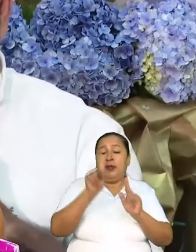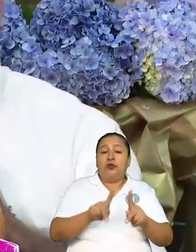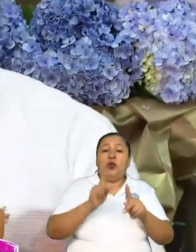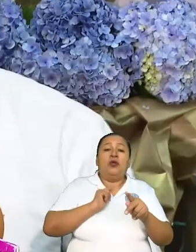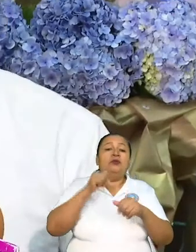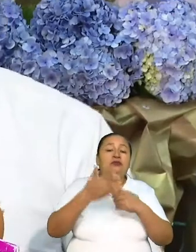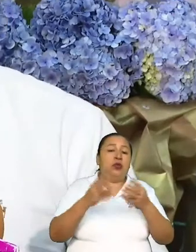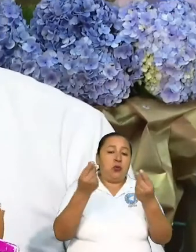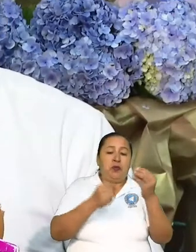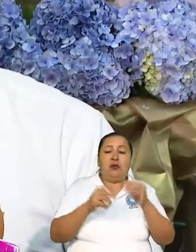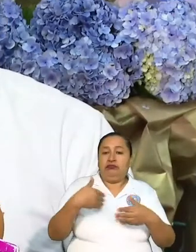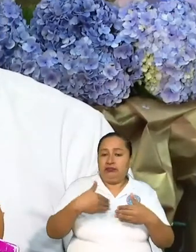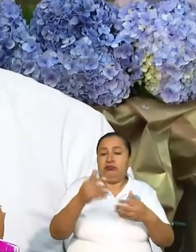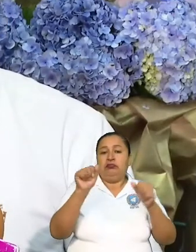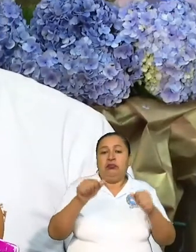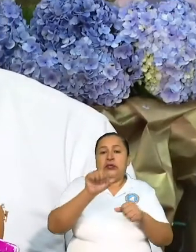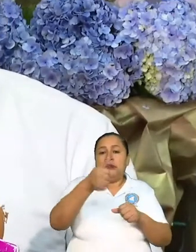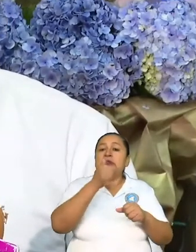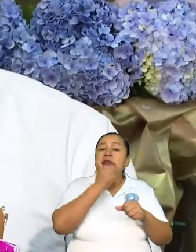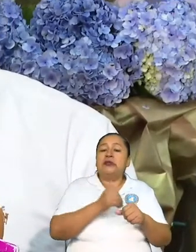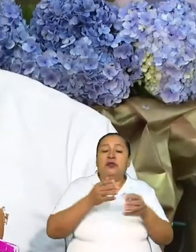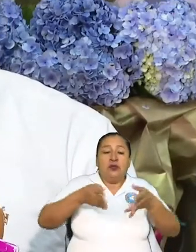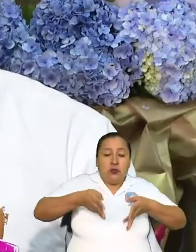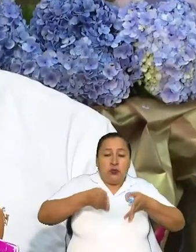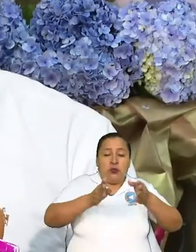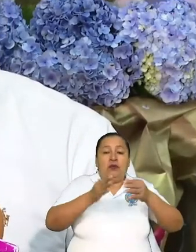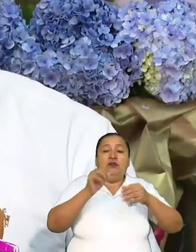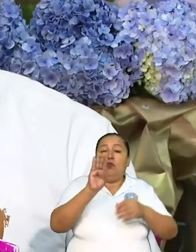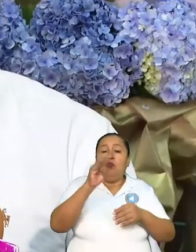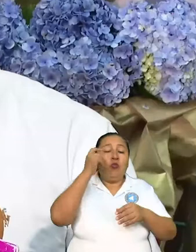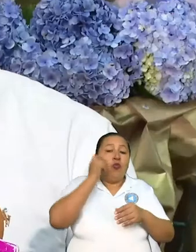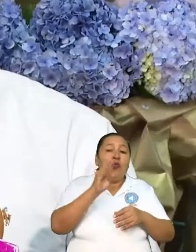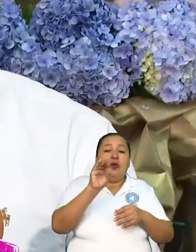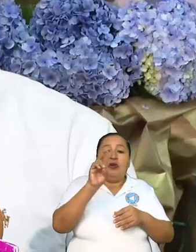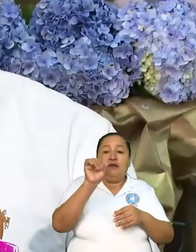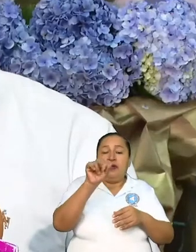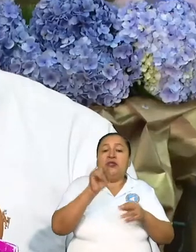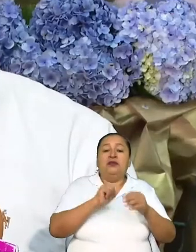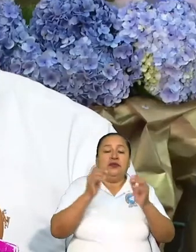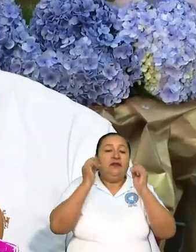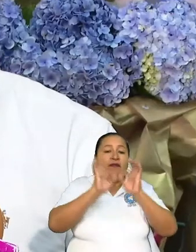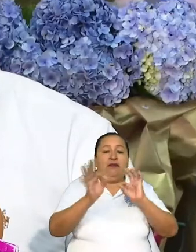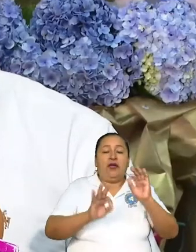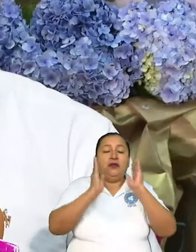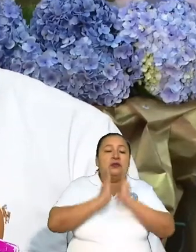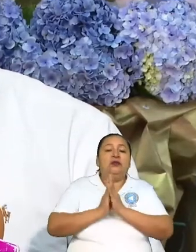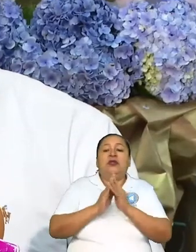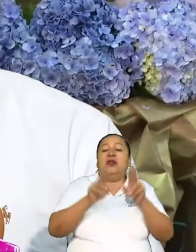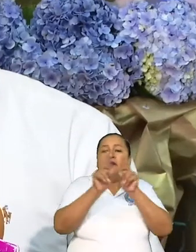economía popular. Este 6 de diciembre en la Avenida Bolívar a Chávez realizaremos la Feria de la Purísima y Navidades